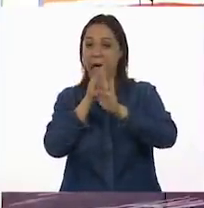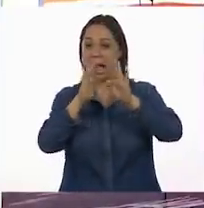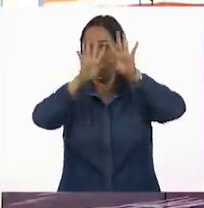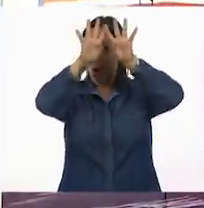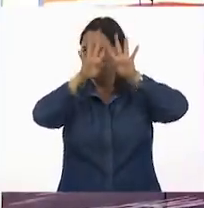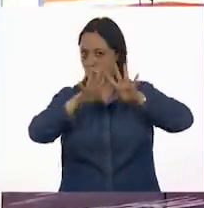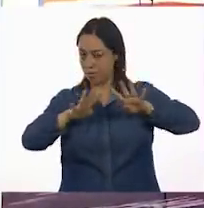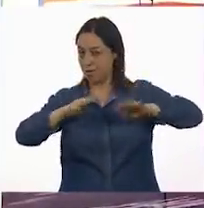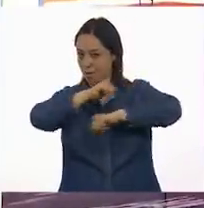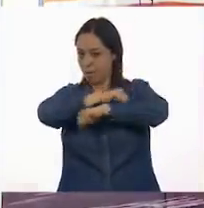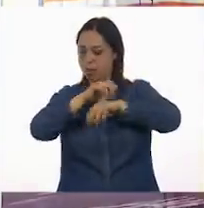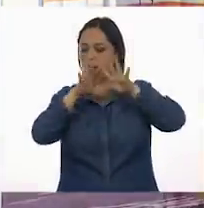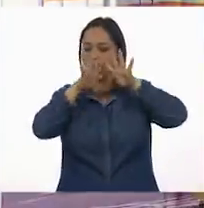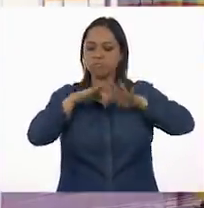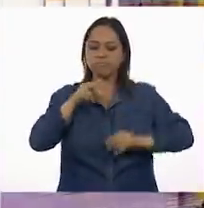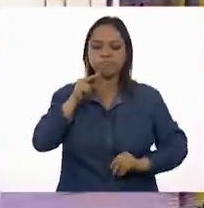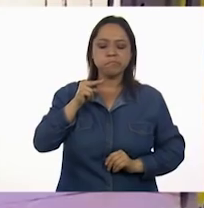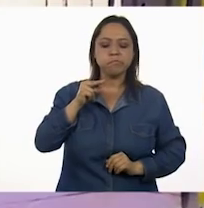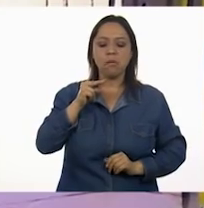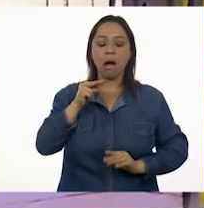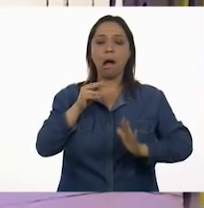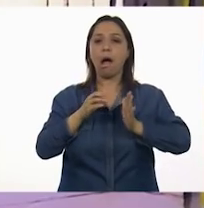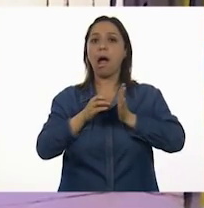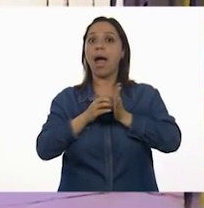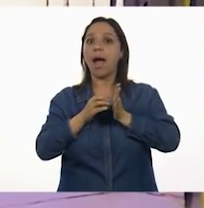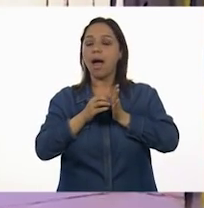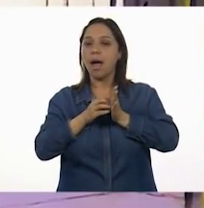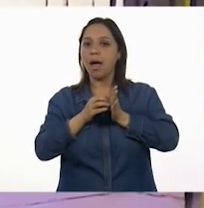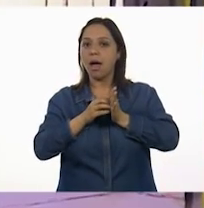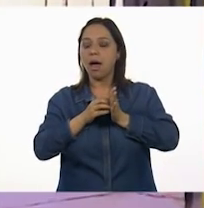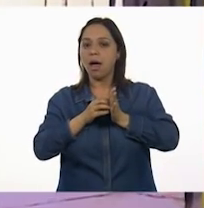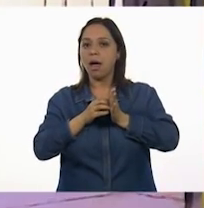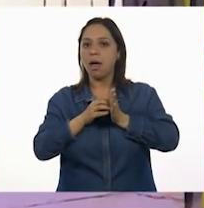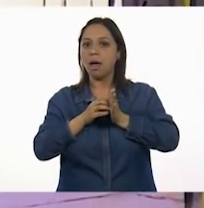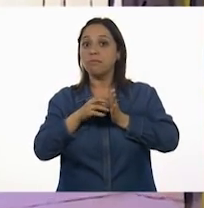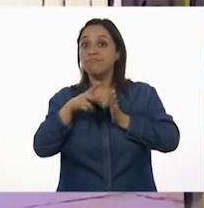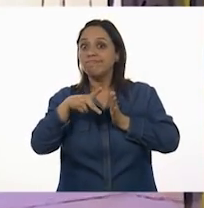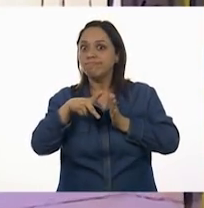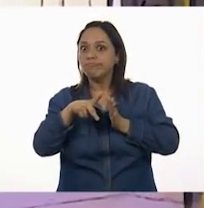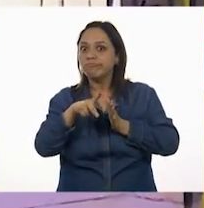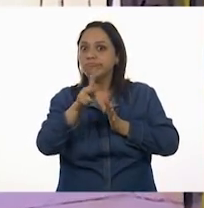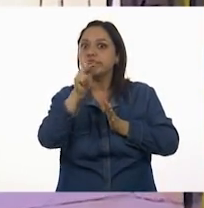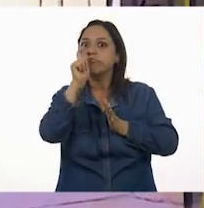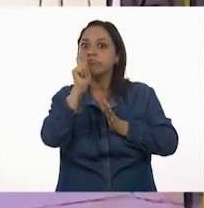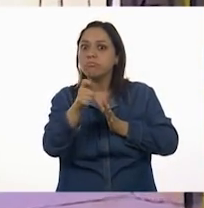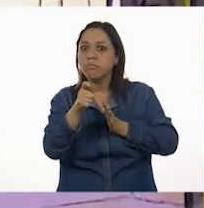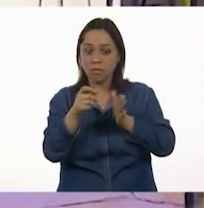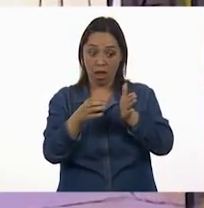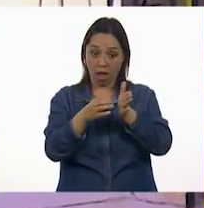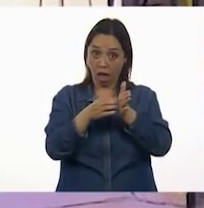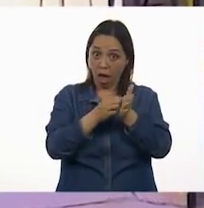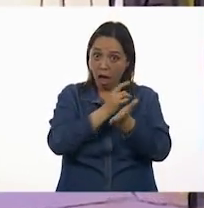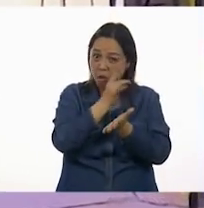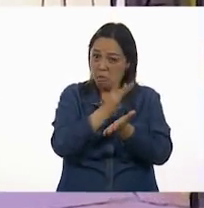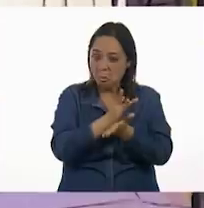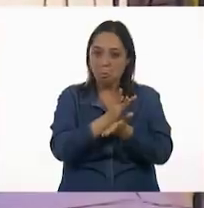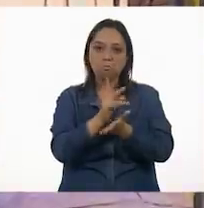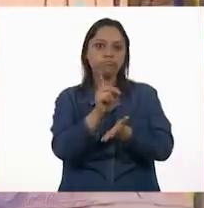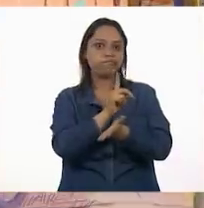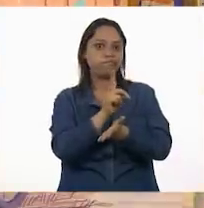cortina es una caja. Pero es mucho más que una caja.